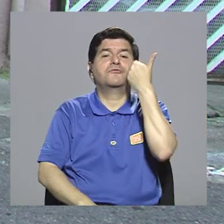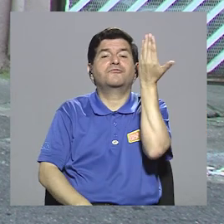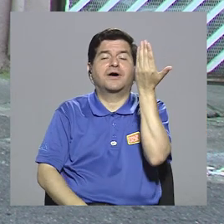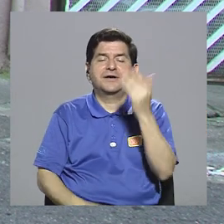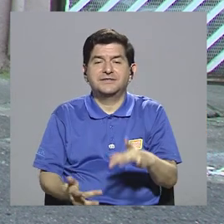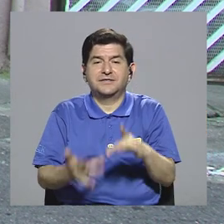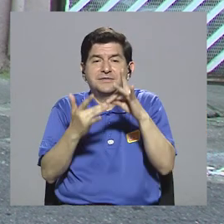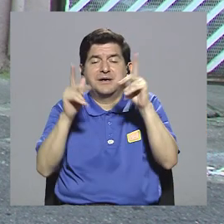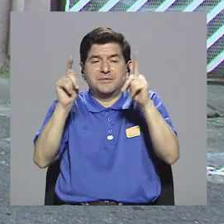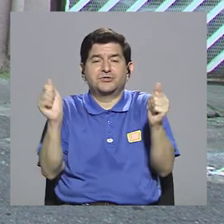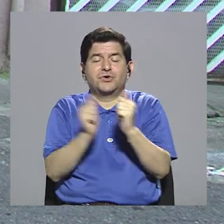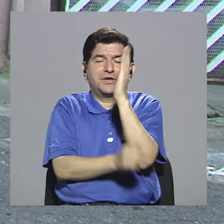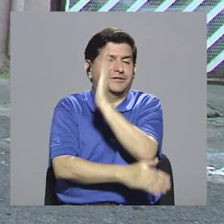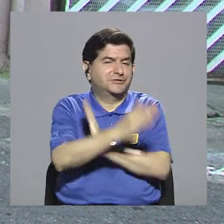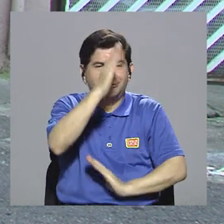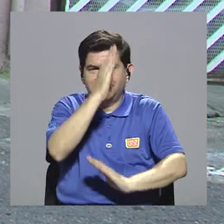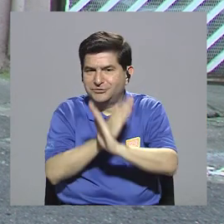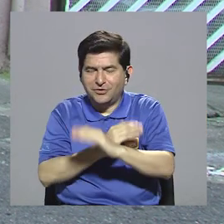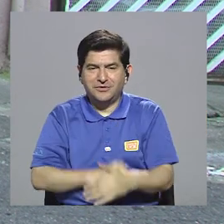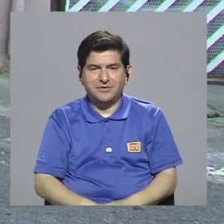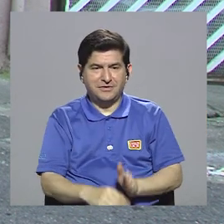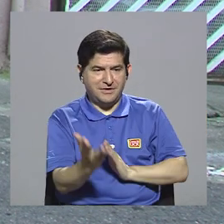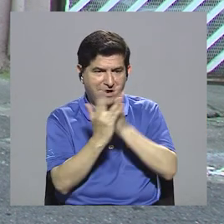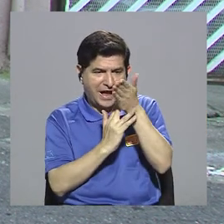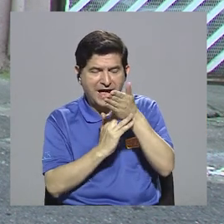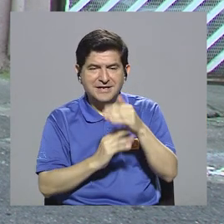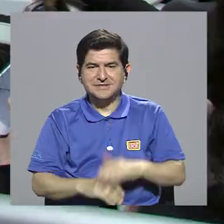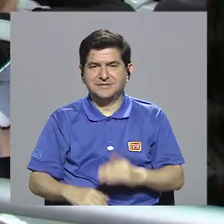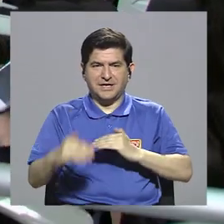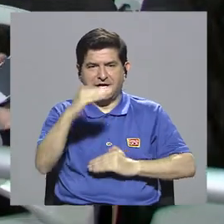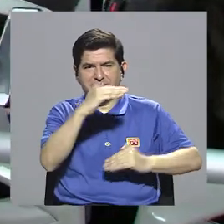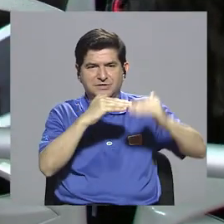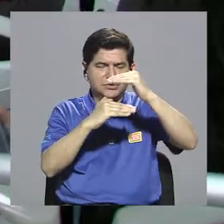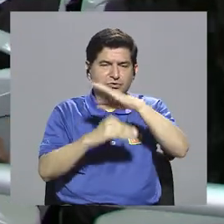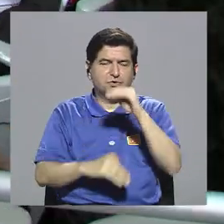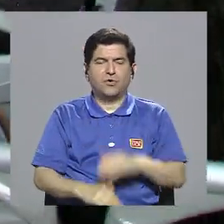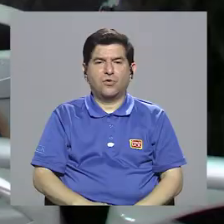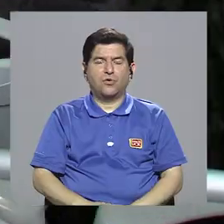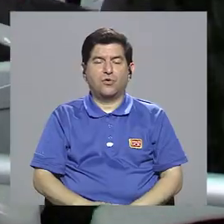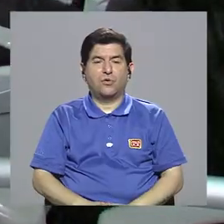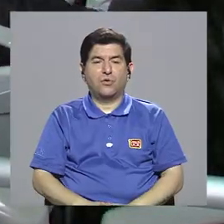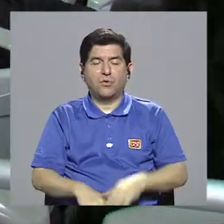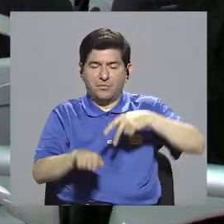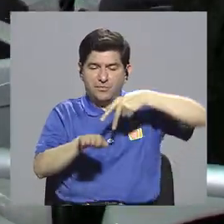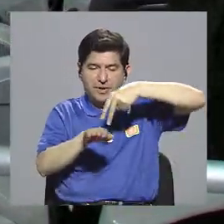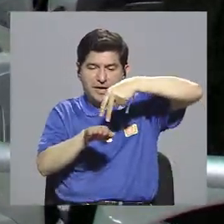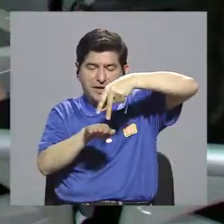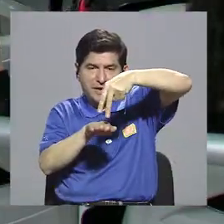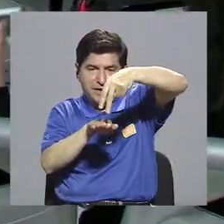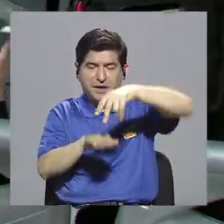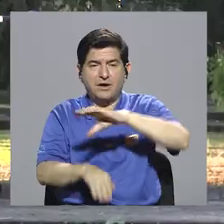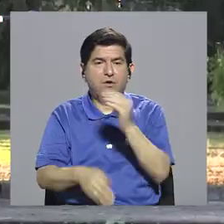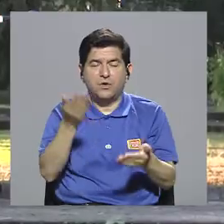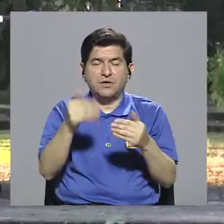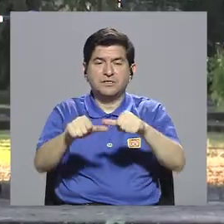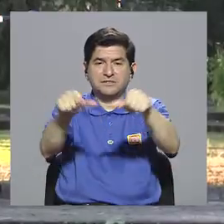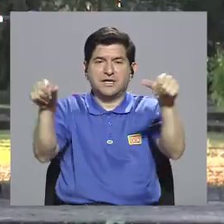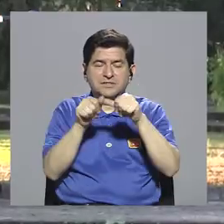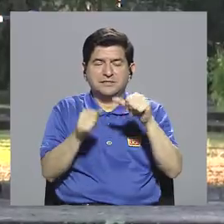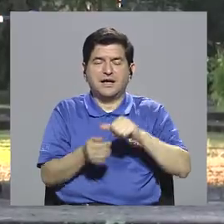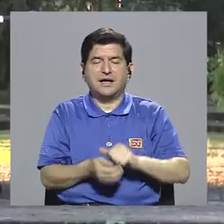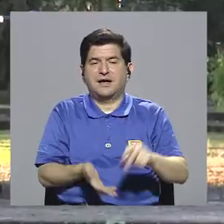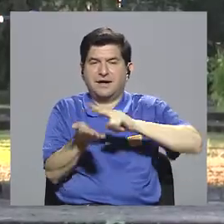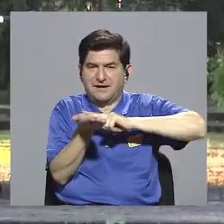sobre todo personas con discapacidad los accesos a los edificios no acceso a aceras los accesos a áreas verdes